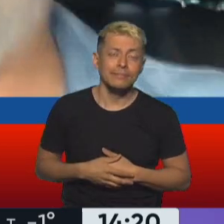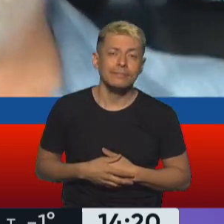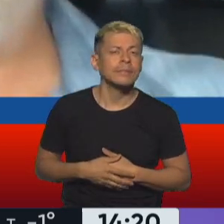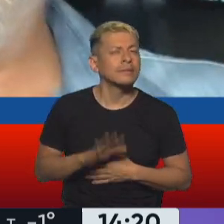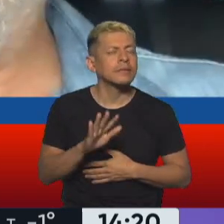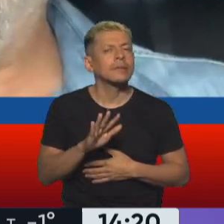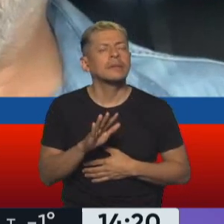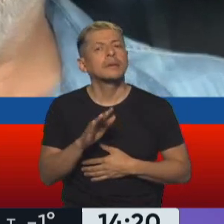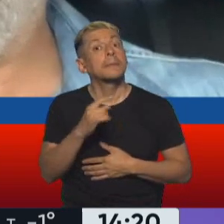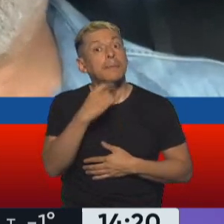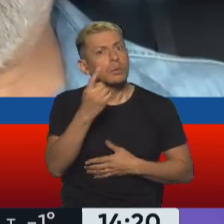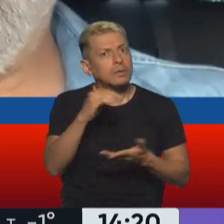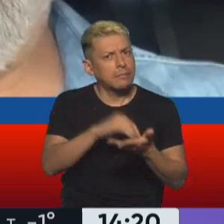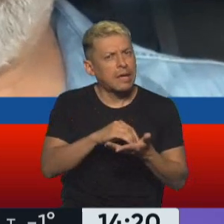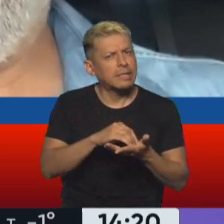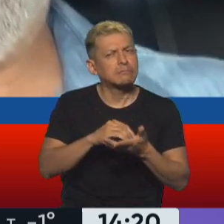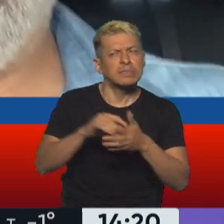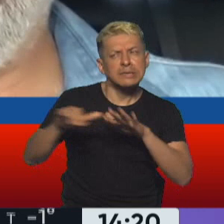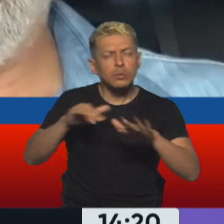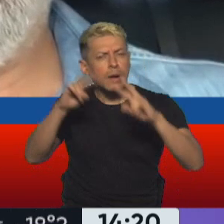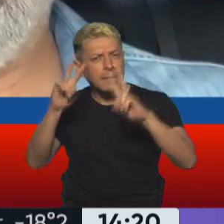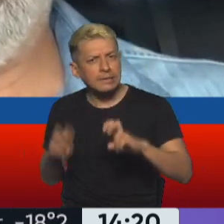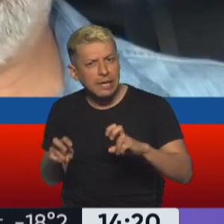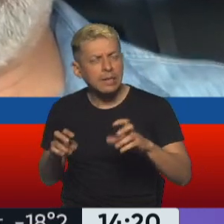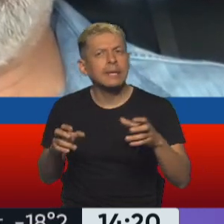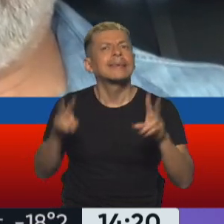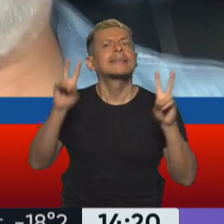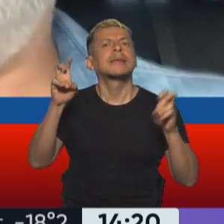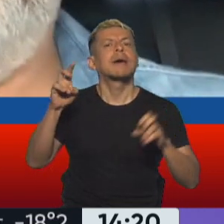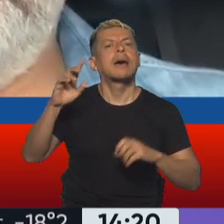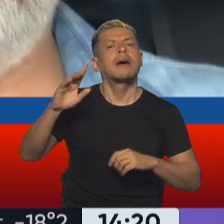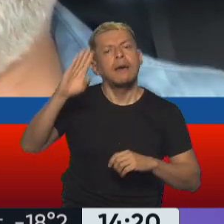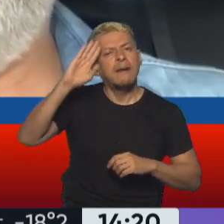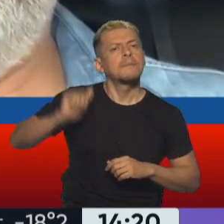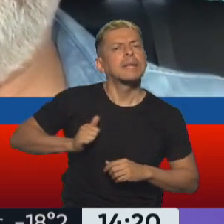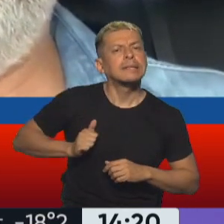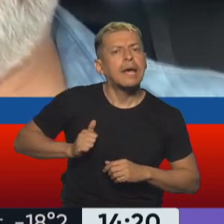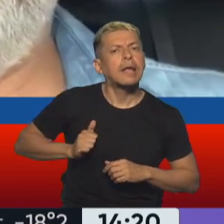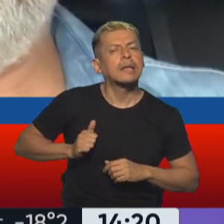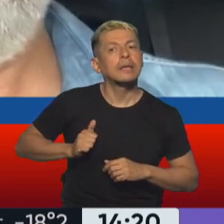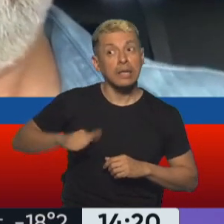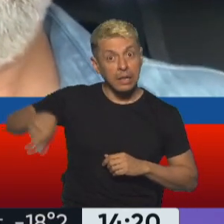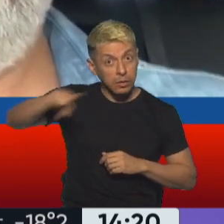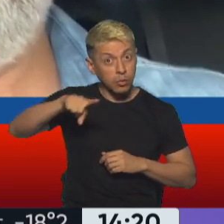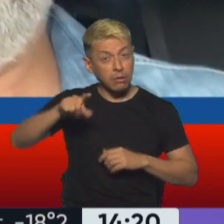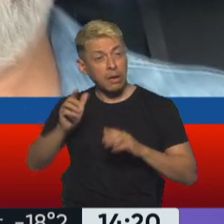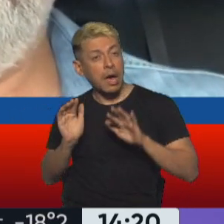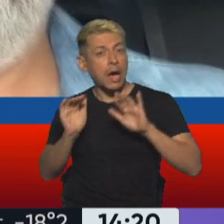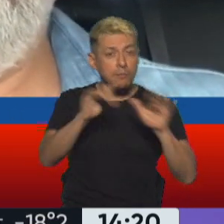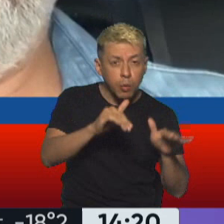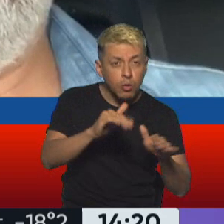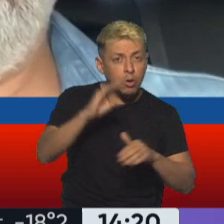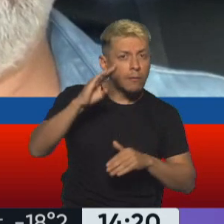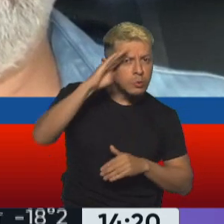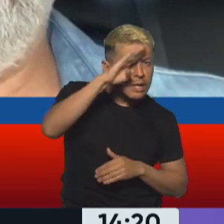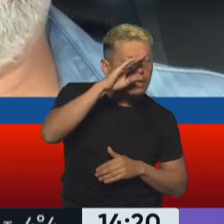permite, un factor más en el análisis, que es la cuestión de las Fuerzas Armadas. ¿Hasta dónde cree que están dispuestas a acompañar a Bolsonaro en